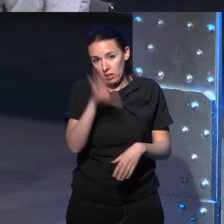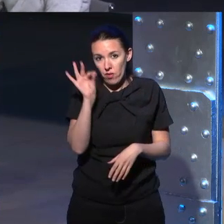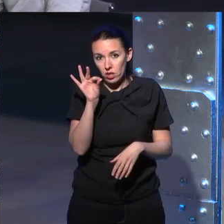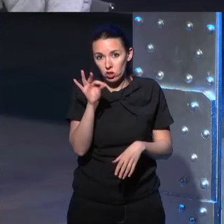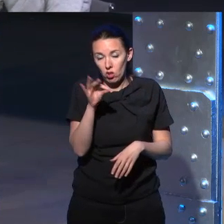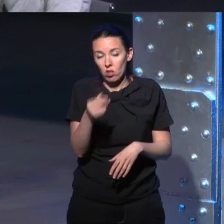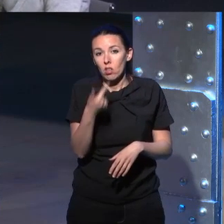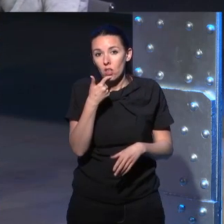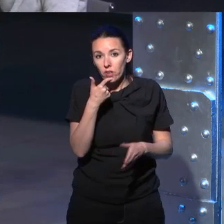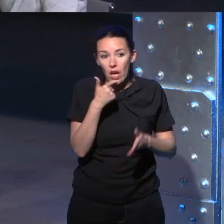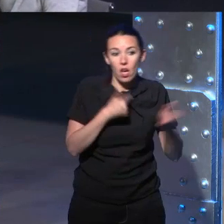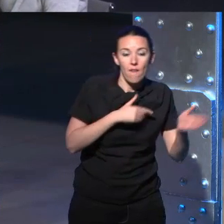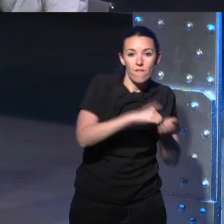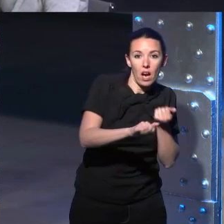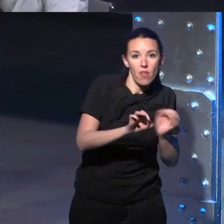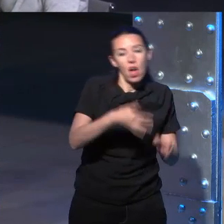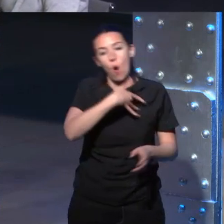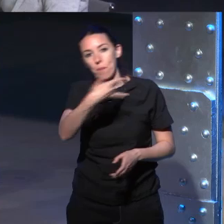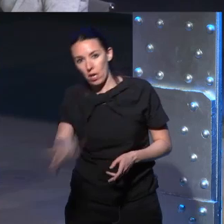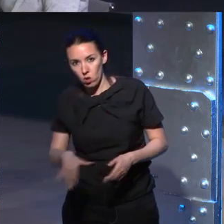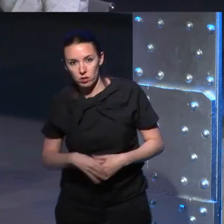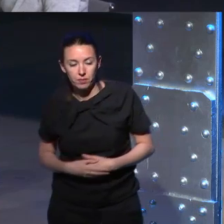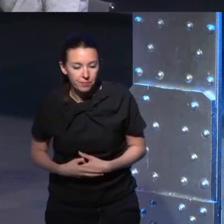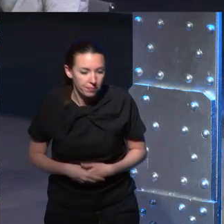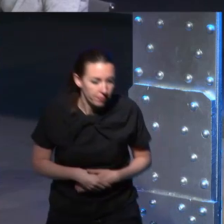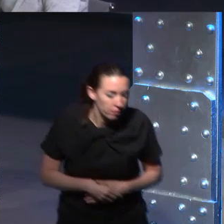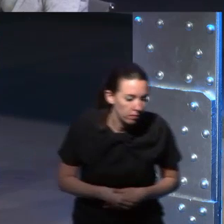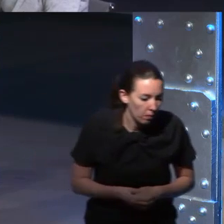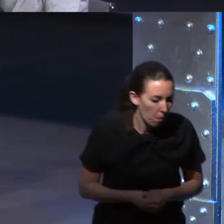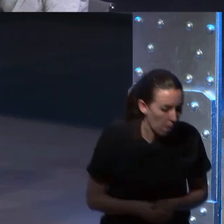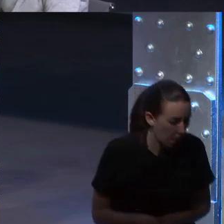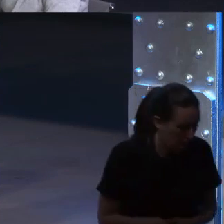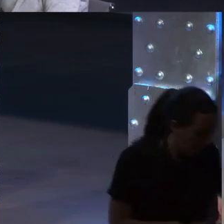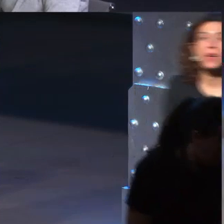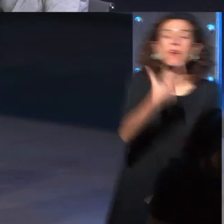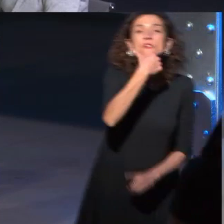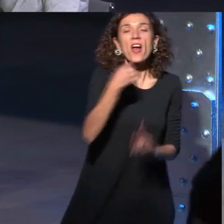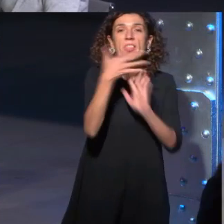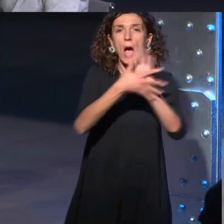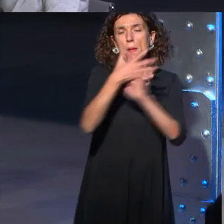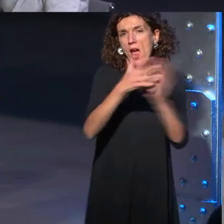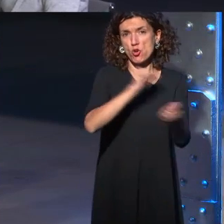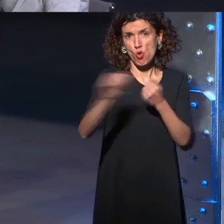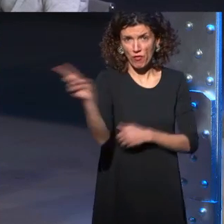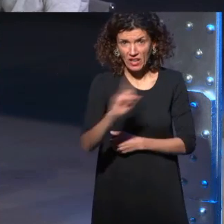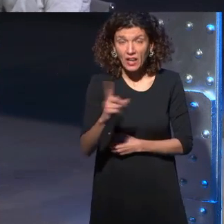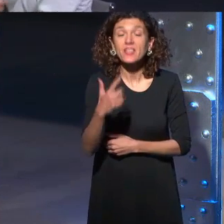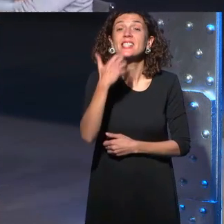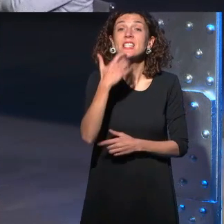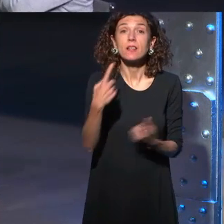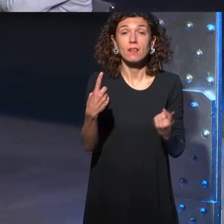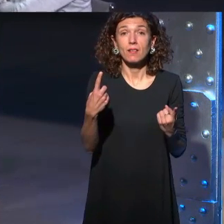decisión de tirar por un camino o por otro. Ahora, es fácil hablar de no vengarte cuando no has sufrido una